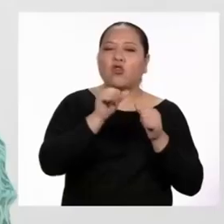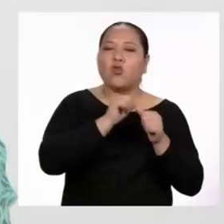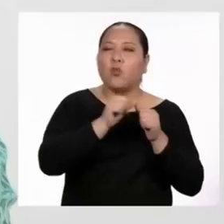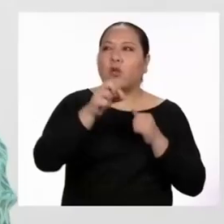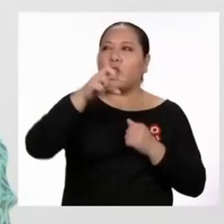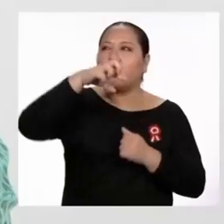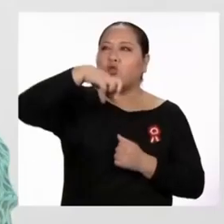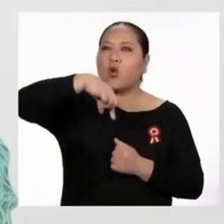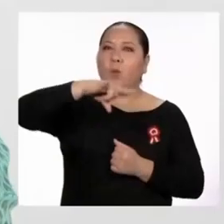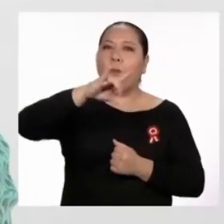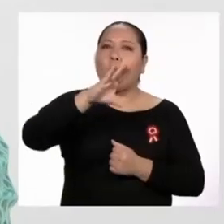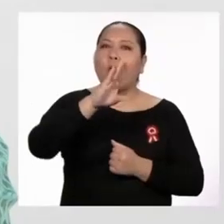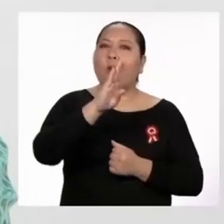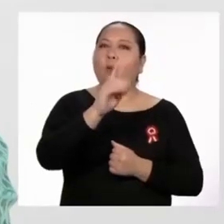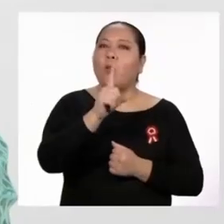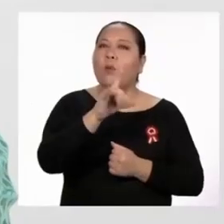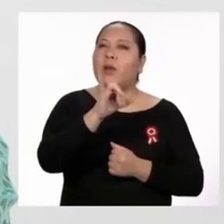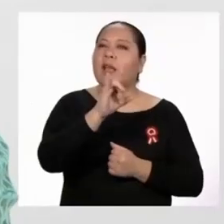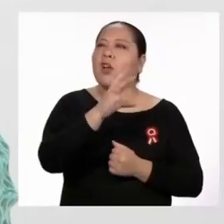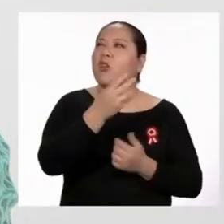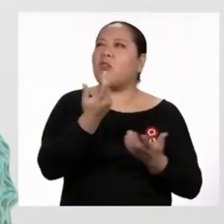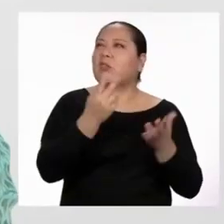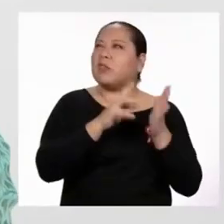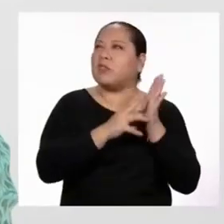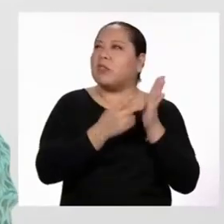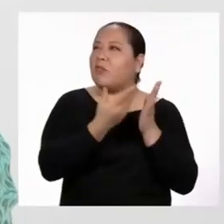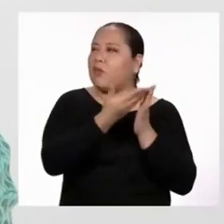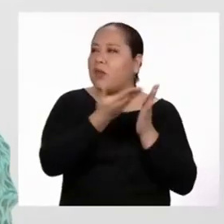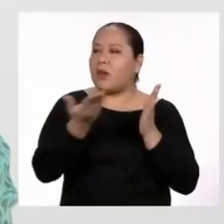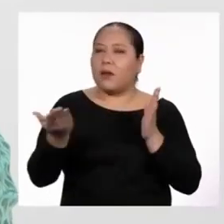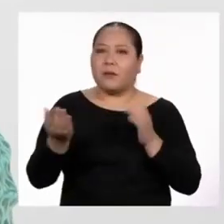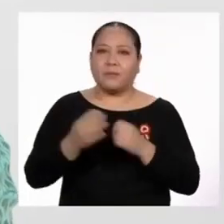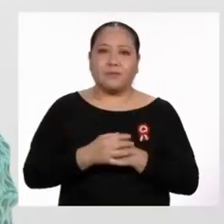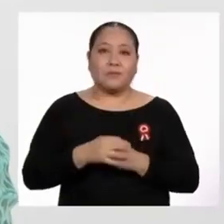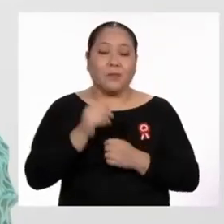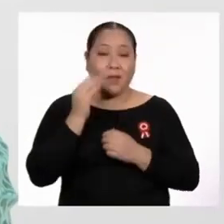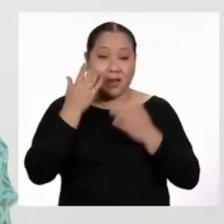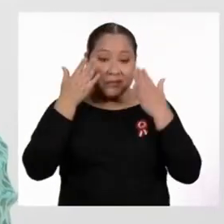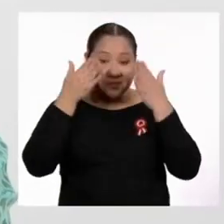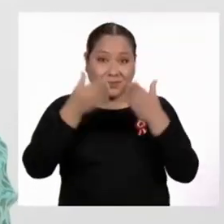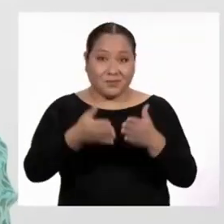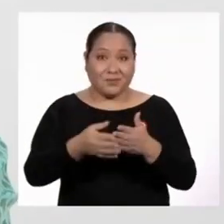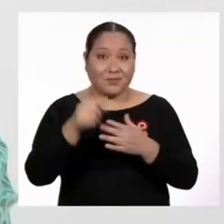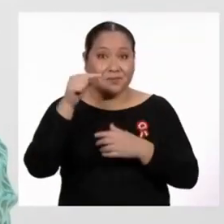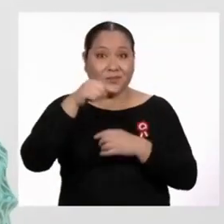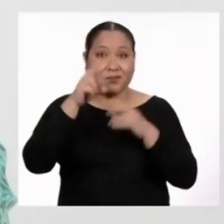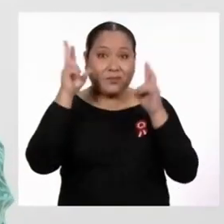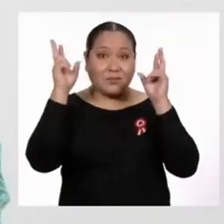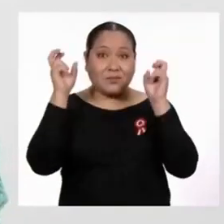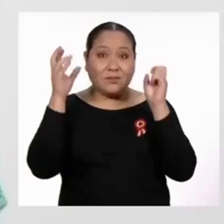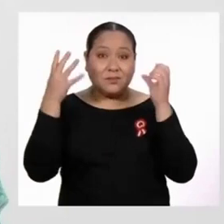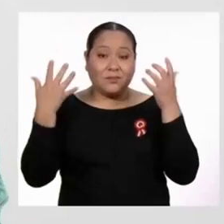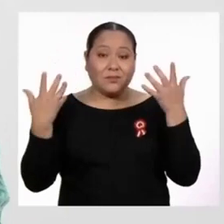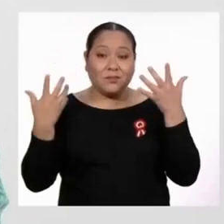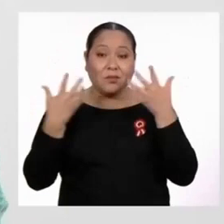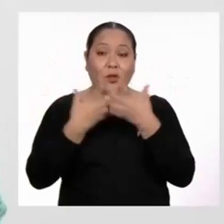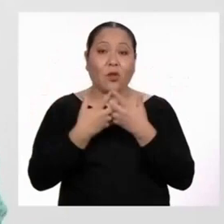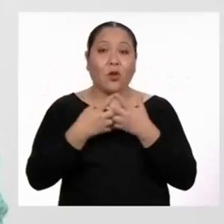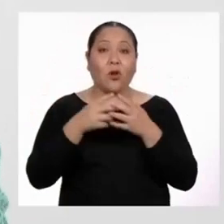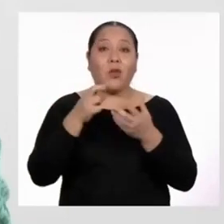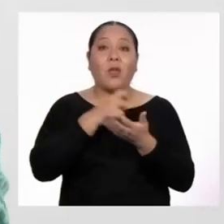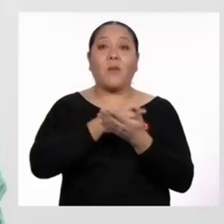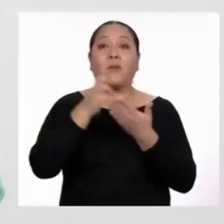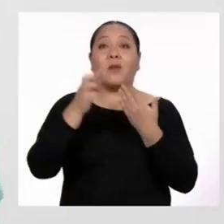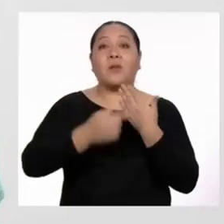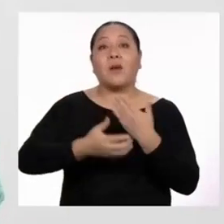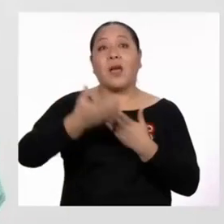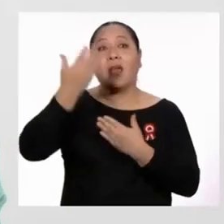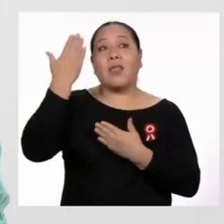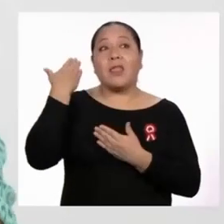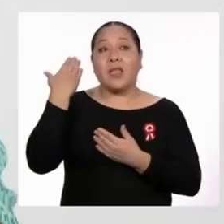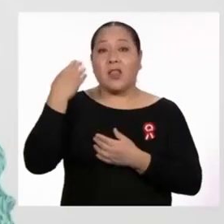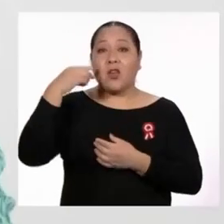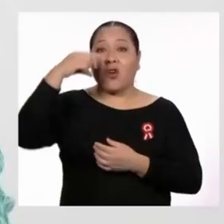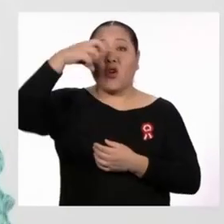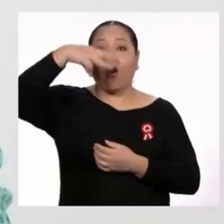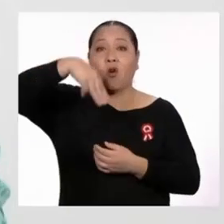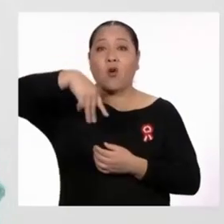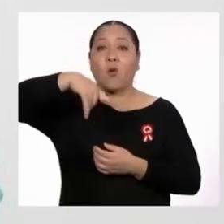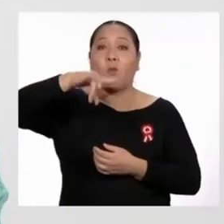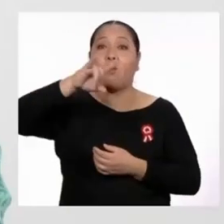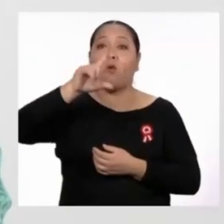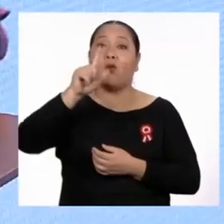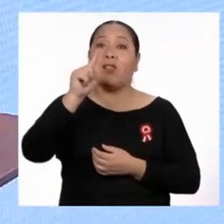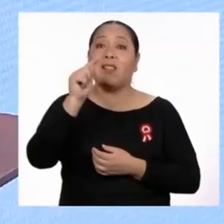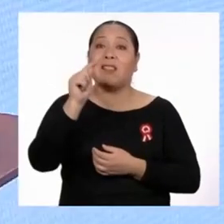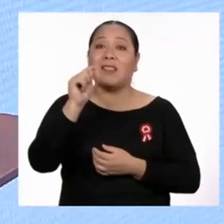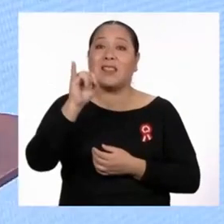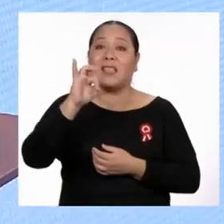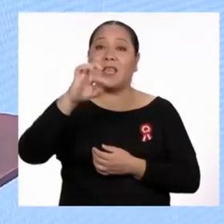primos. Ahora vamos a ello. Este tema tiene mucho que ver con el programa anterior sobre múltiplos y